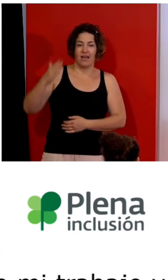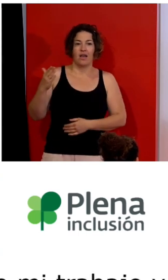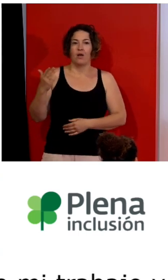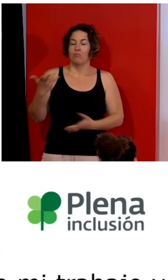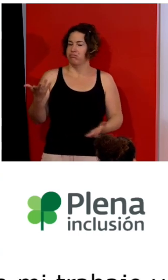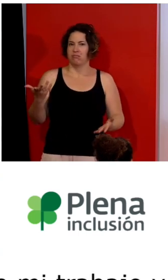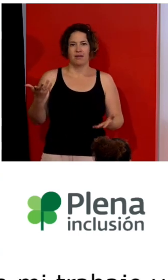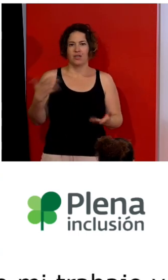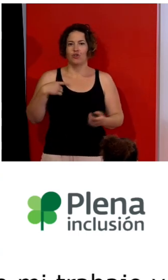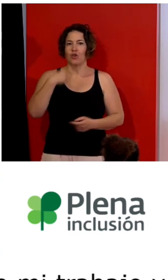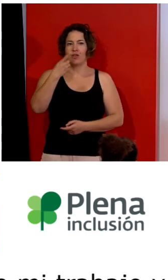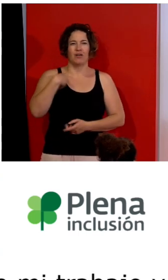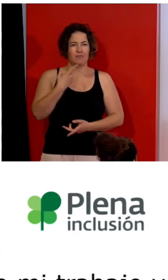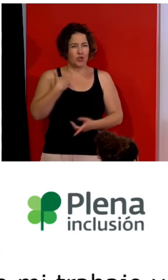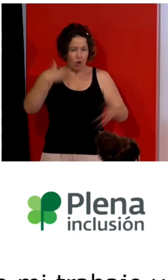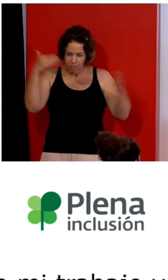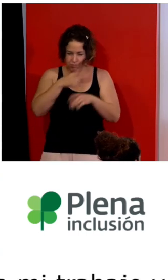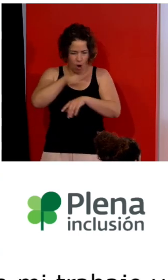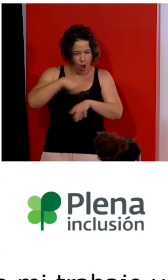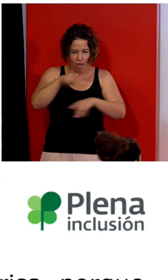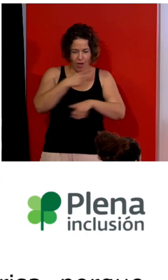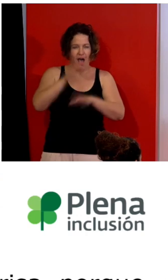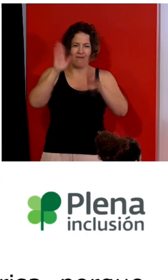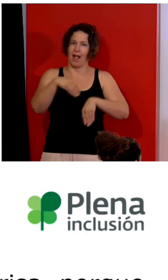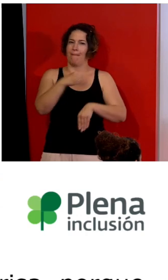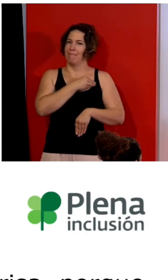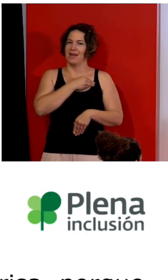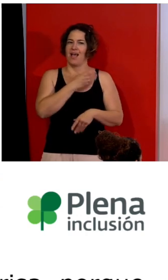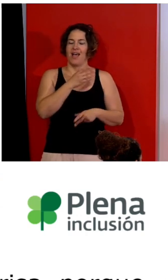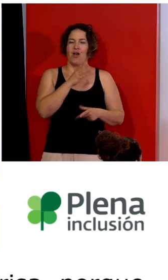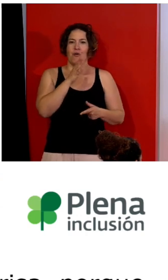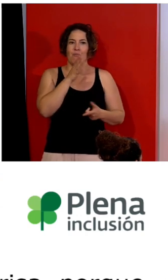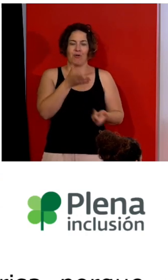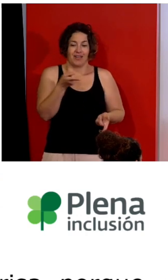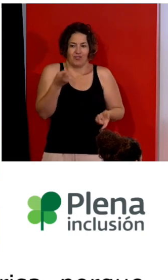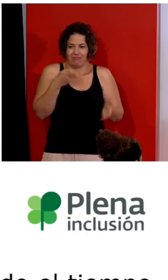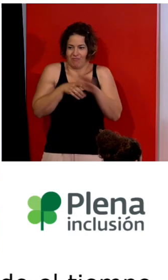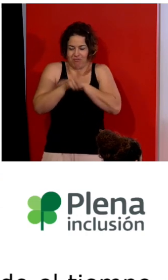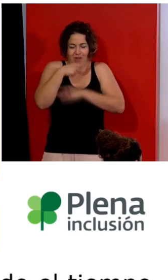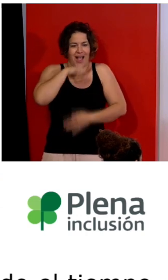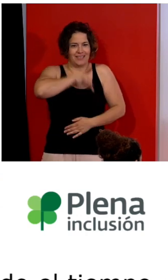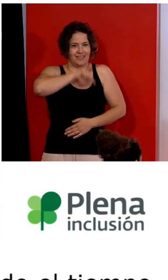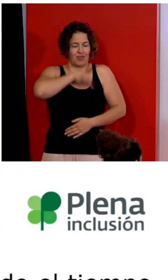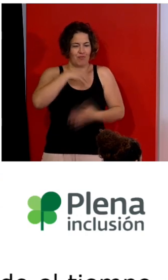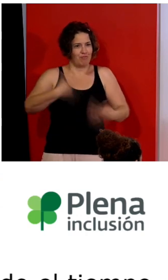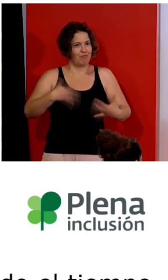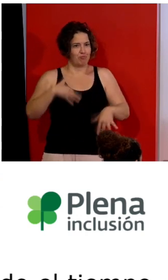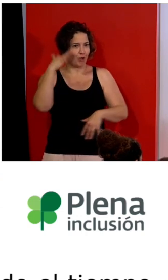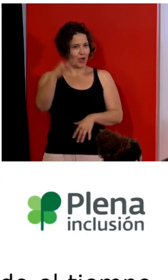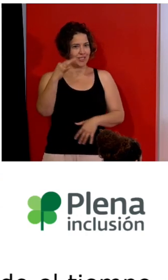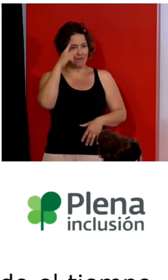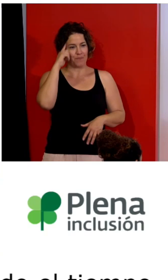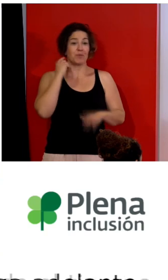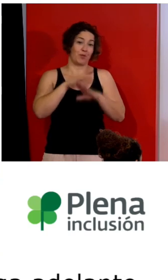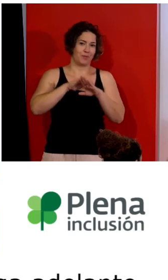vale todo el tiempo que le hemos dedicado para que esto se salga adelante. Es una sensación muy importante. Perdonad.